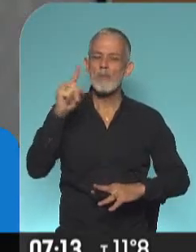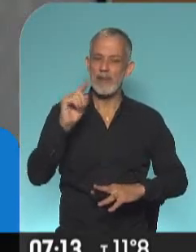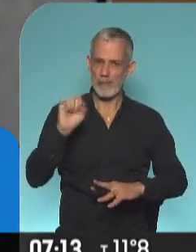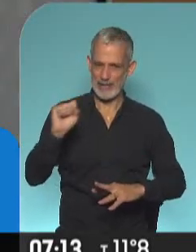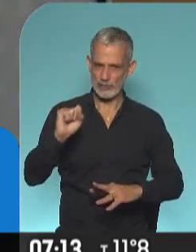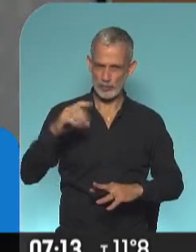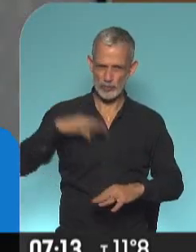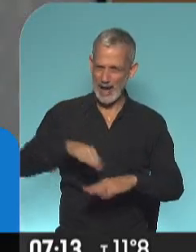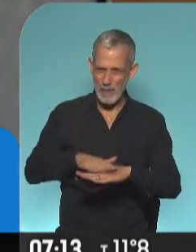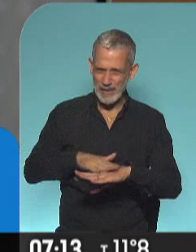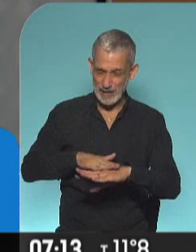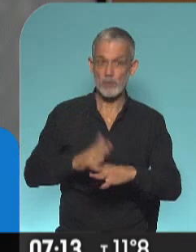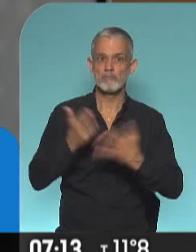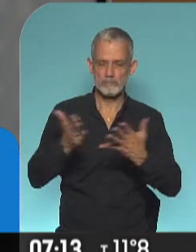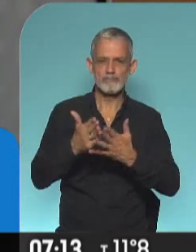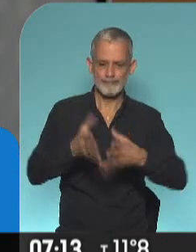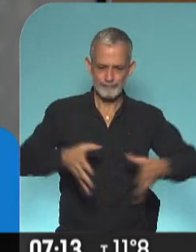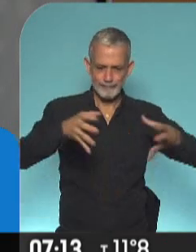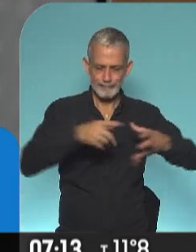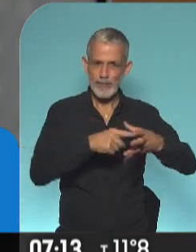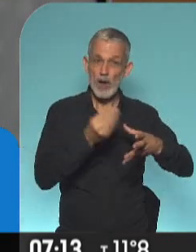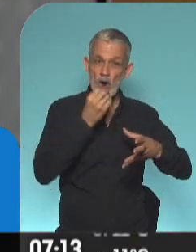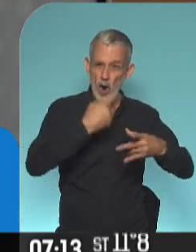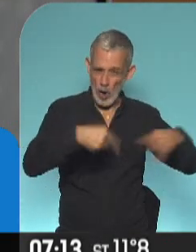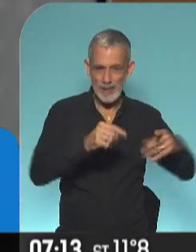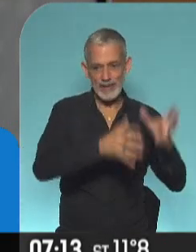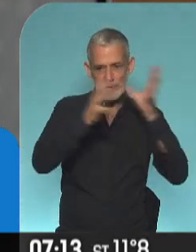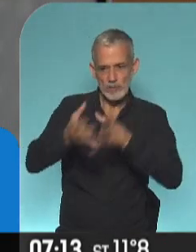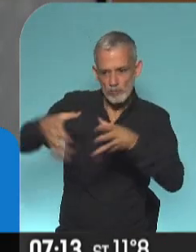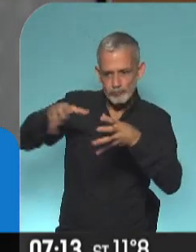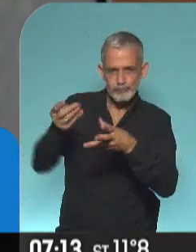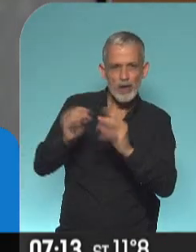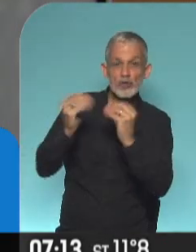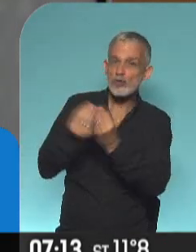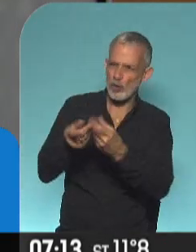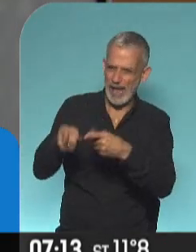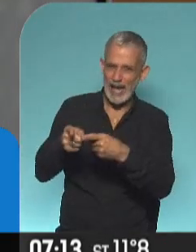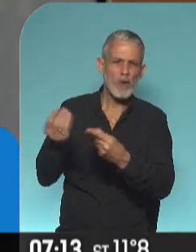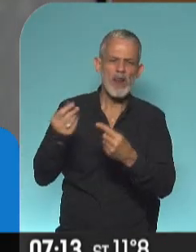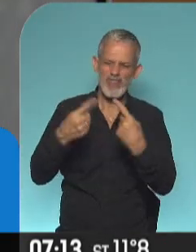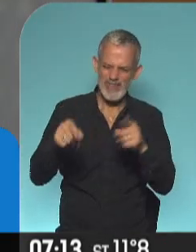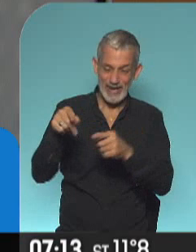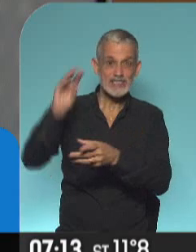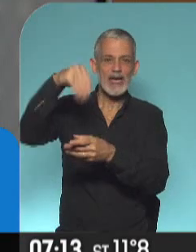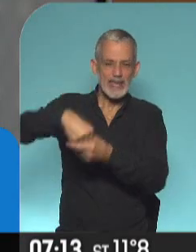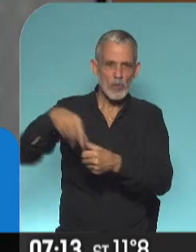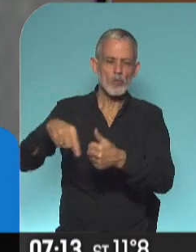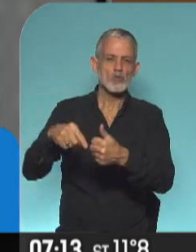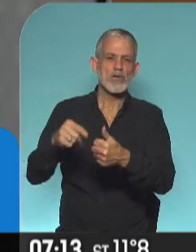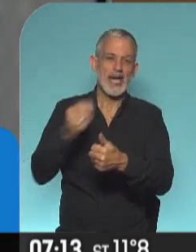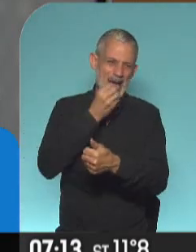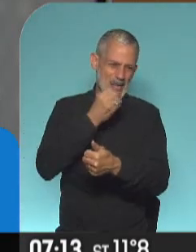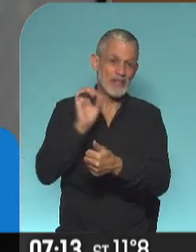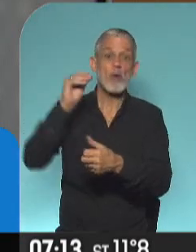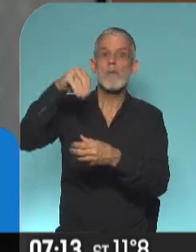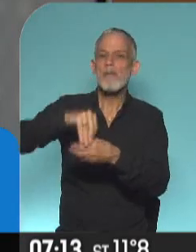pesos. También te decía, tenemos canasta básica alimentaria y canasta básica total. La diferencia es que la total suma, además de